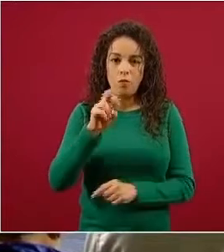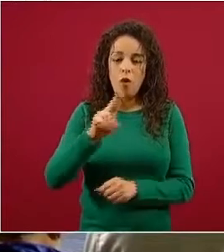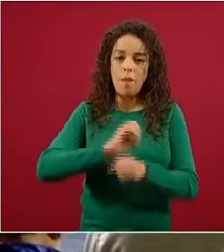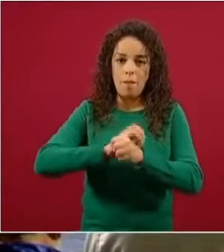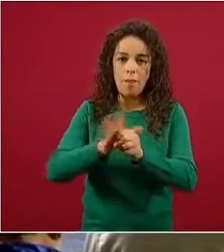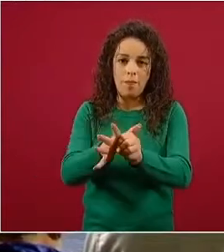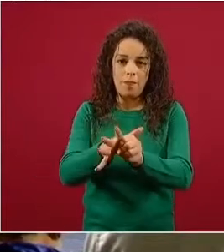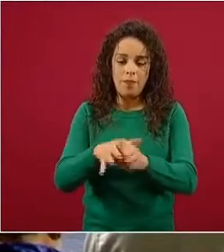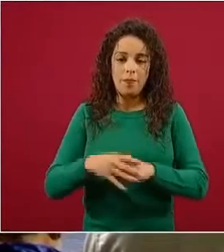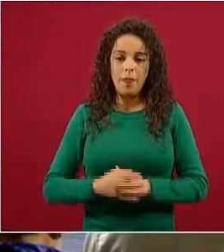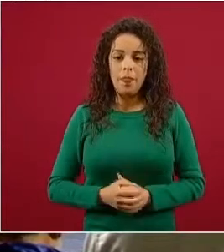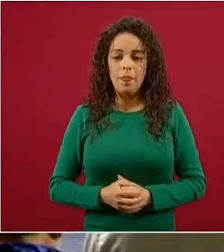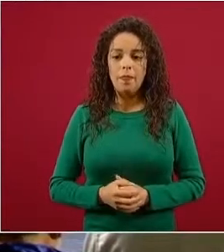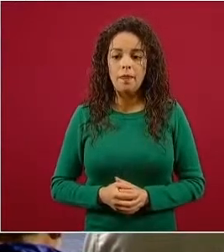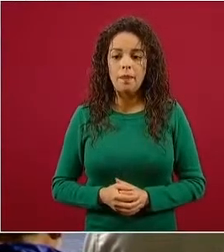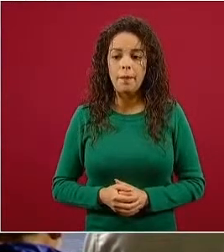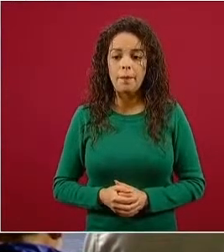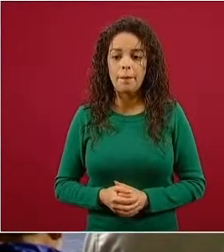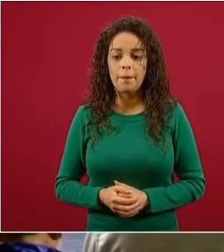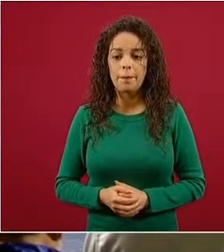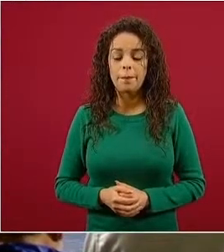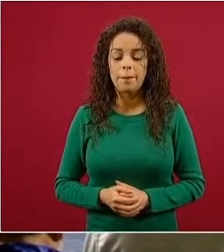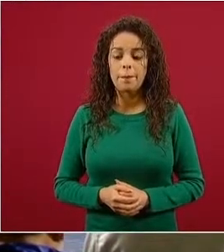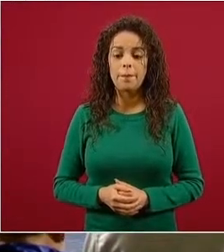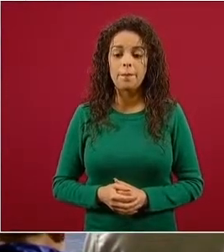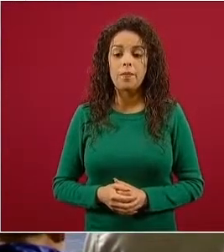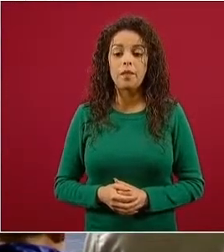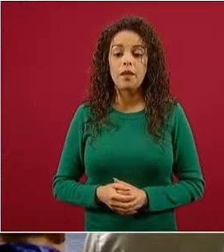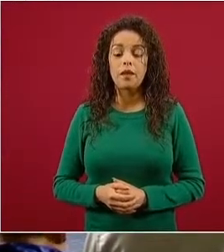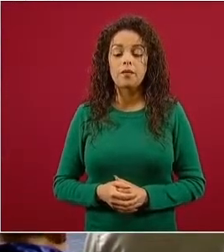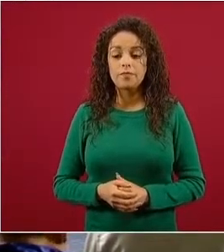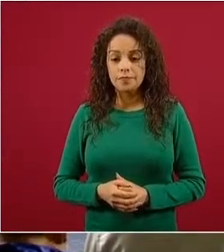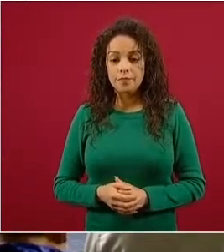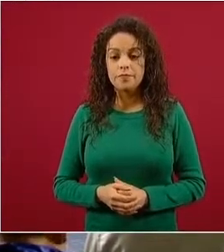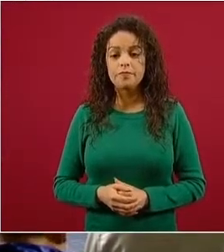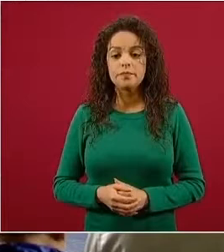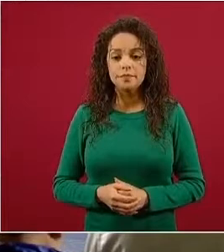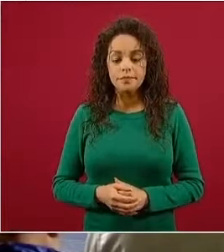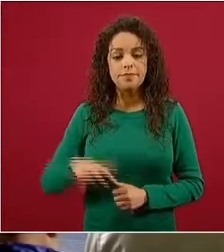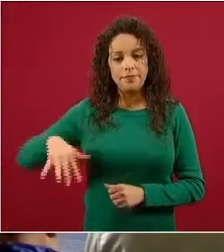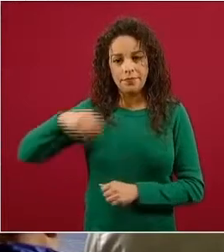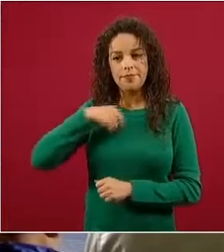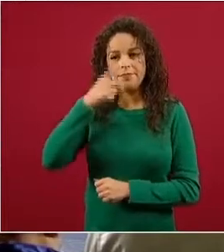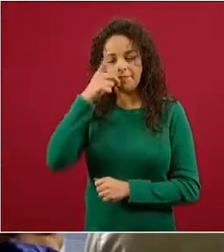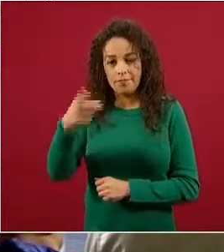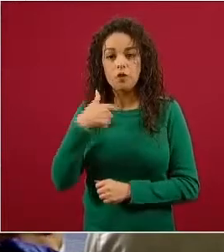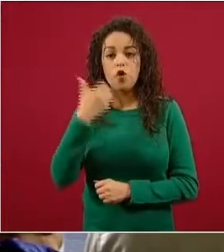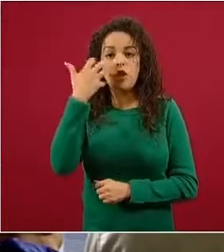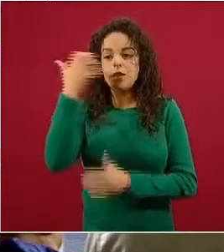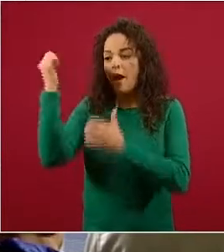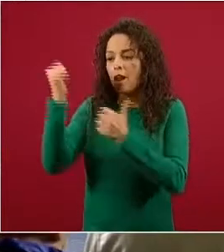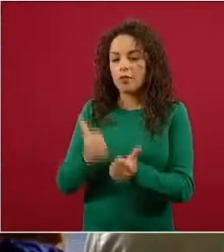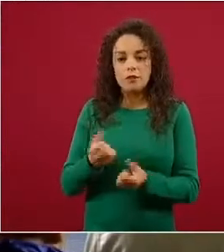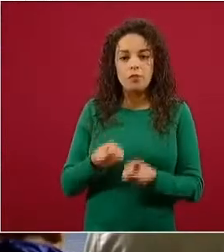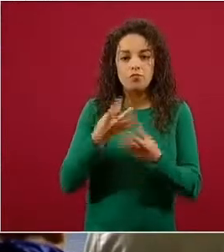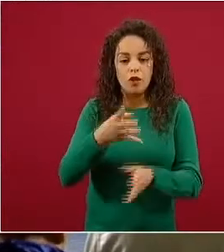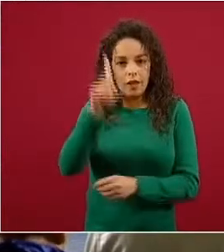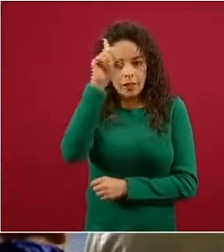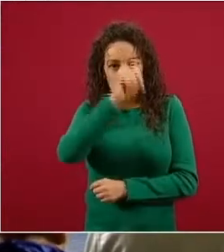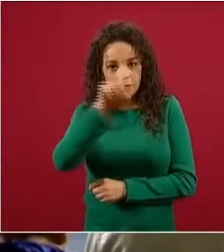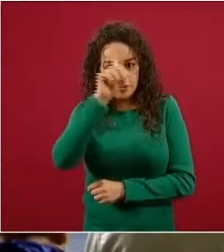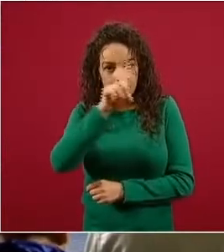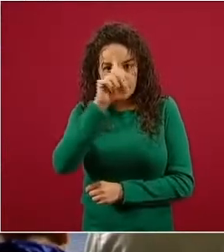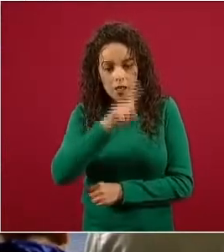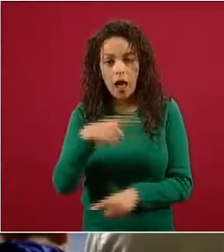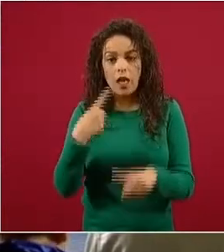muchas personas vieron fallecer a sus familiares en condiciones, en hospitales, en centros